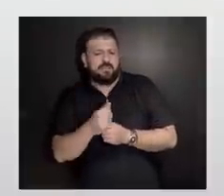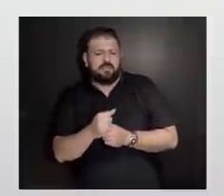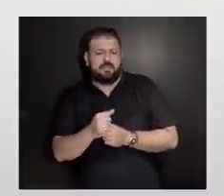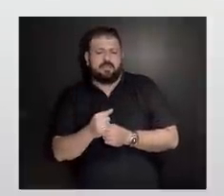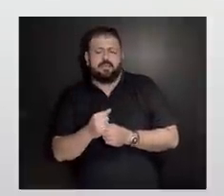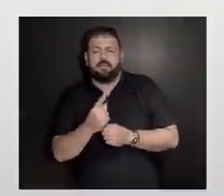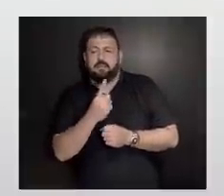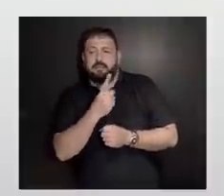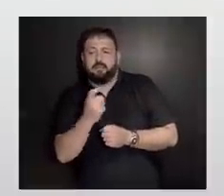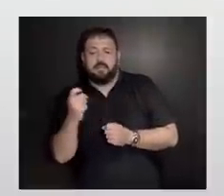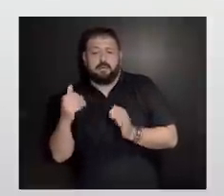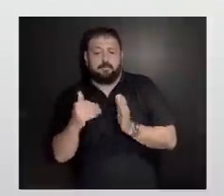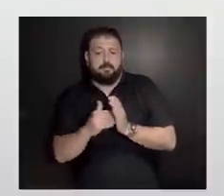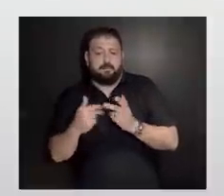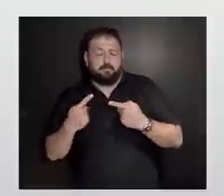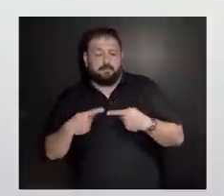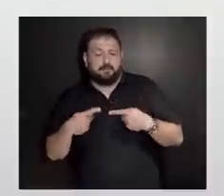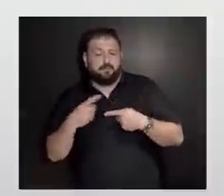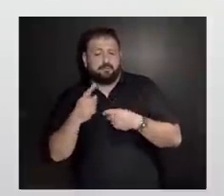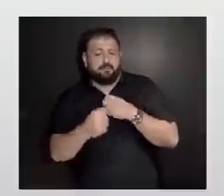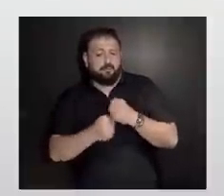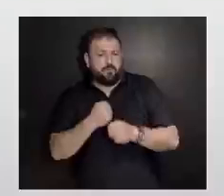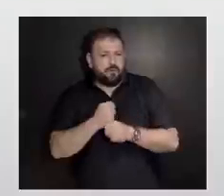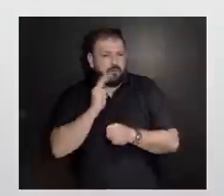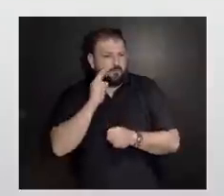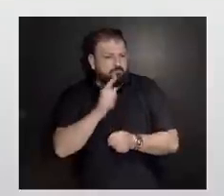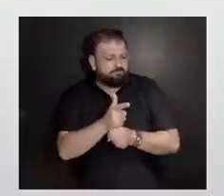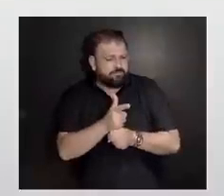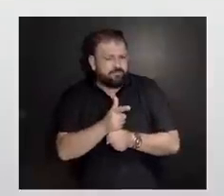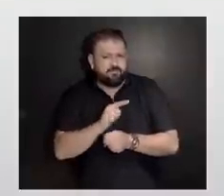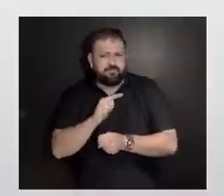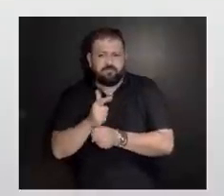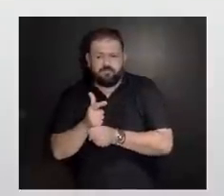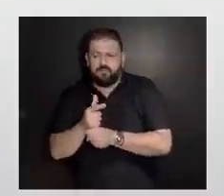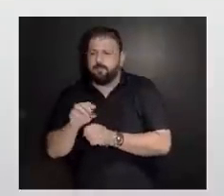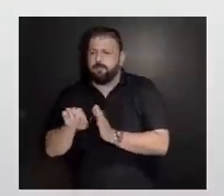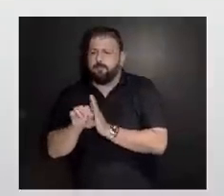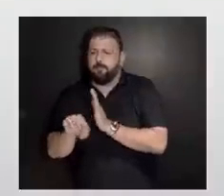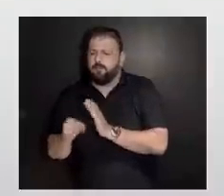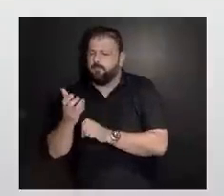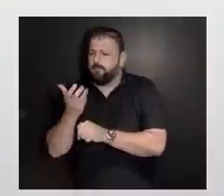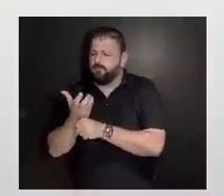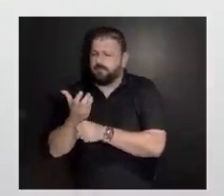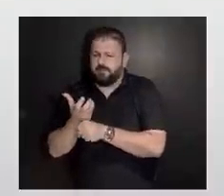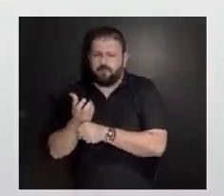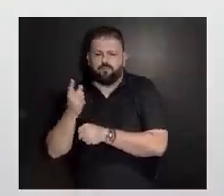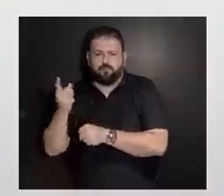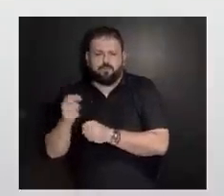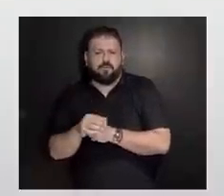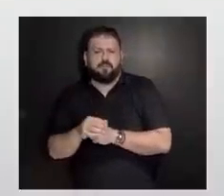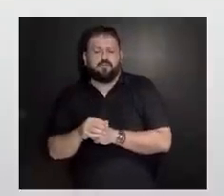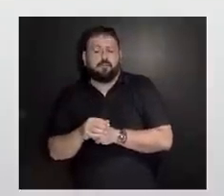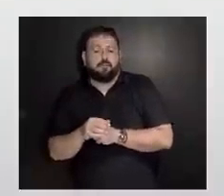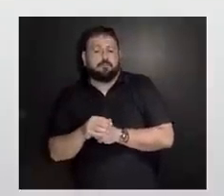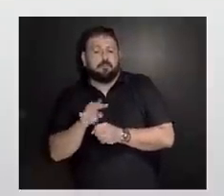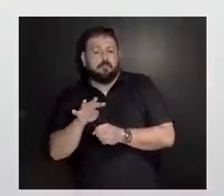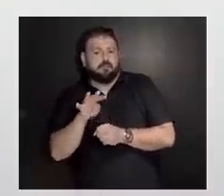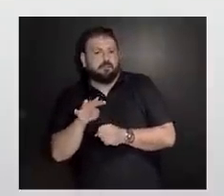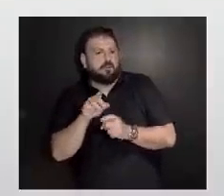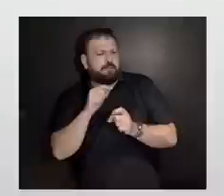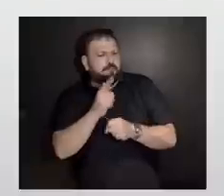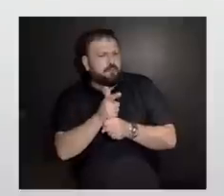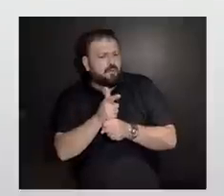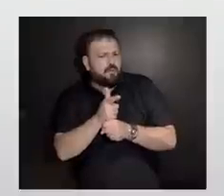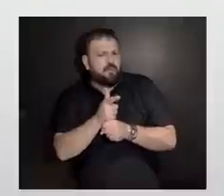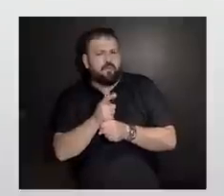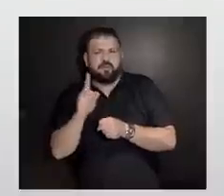por año y, por ejemplo, en Estados Unidos la incidencia es de 19 casos por cada 100,000 habitantes. Entonces,